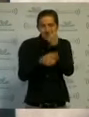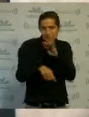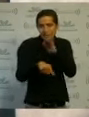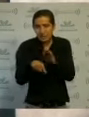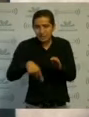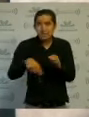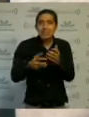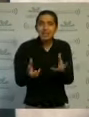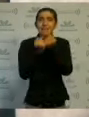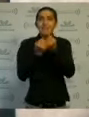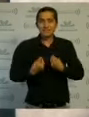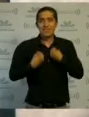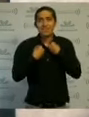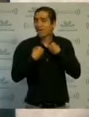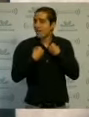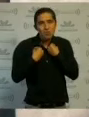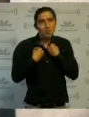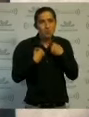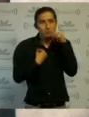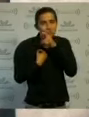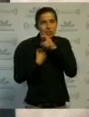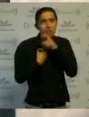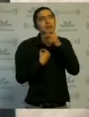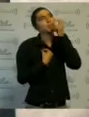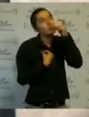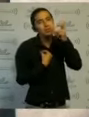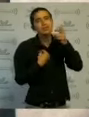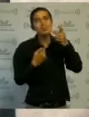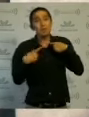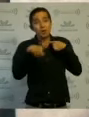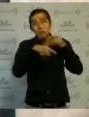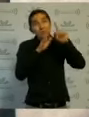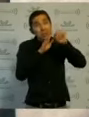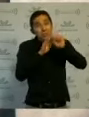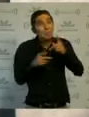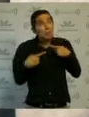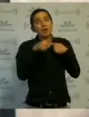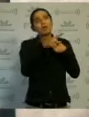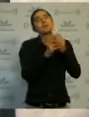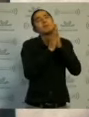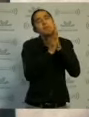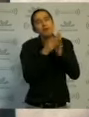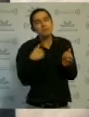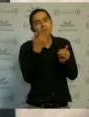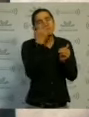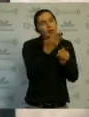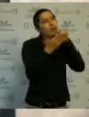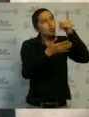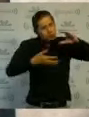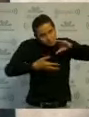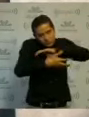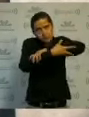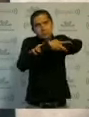humanas. Por ello, queridas paisanas, queridos paisanos, quiero apelar a su solidaridad y